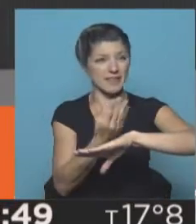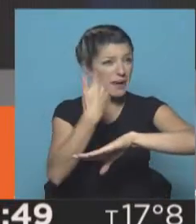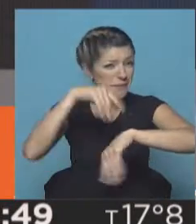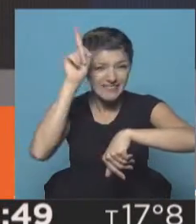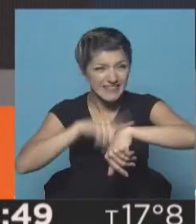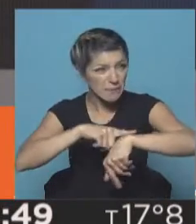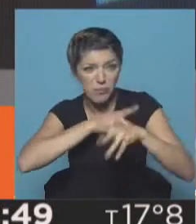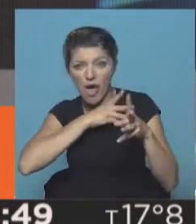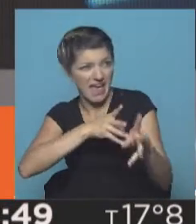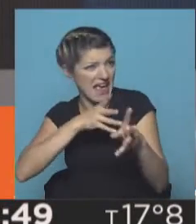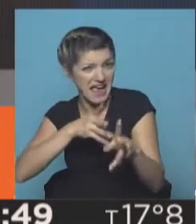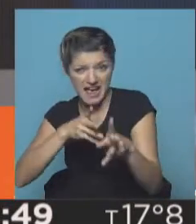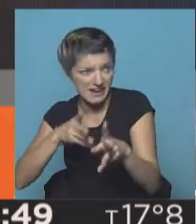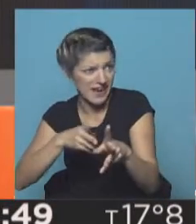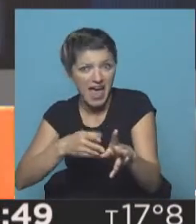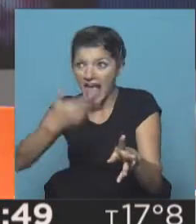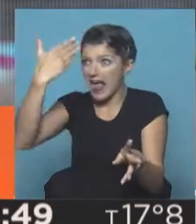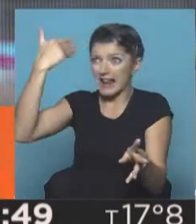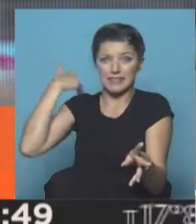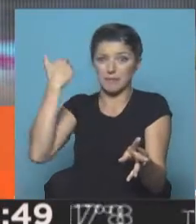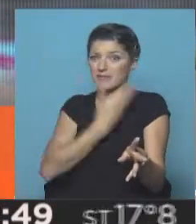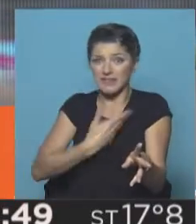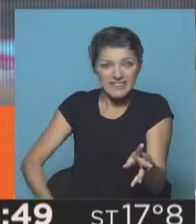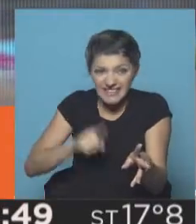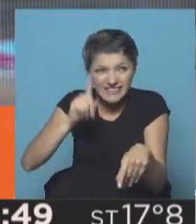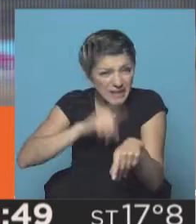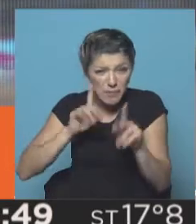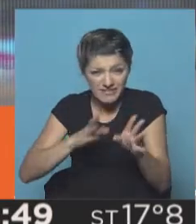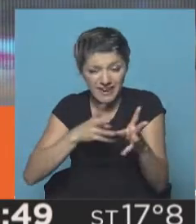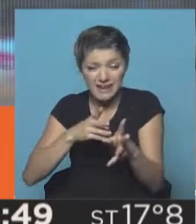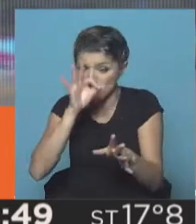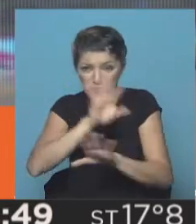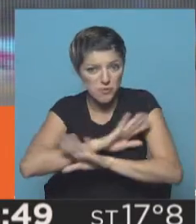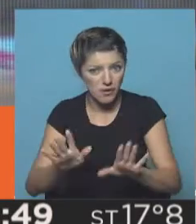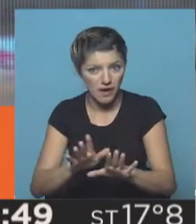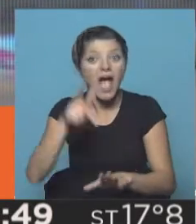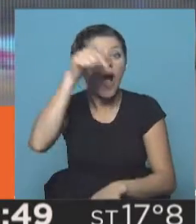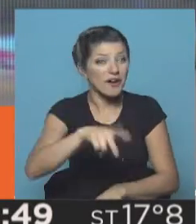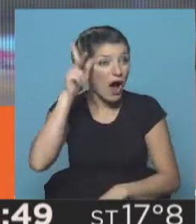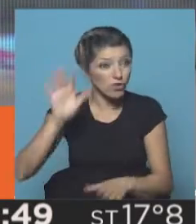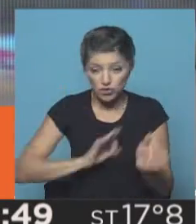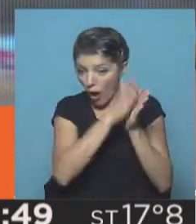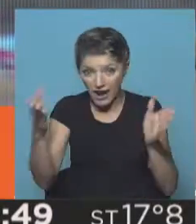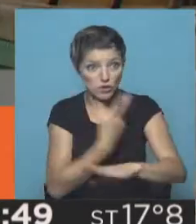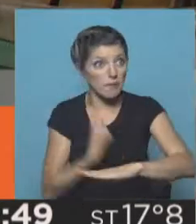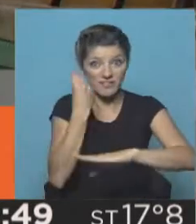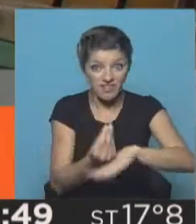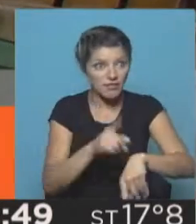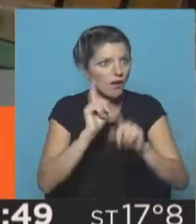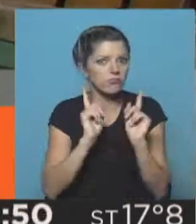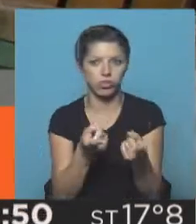historia. Ninguno de sus predecesores ha estado tanto tiempo en guerra, los 8 años los va a cumplir en guerra. Cuando cayó el muro de Berlín